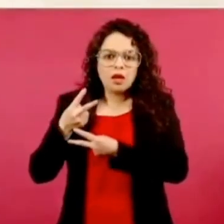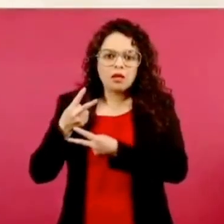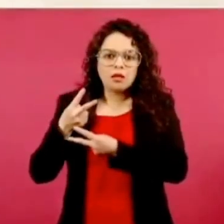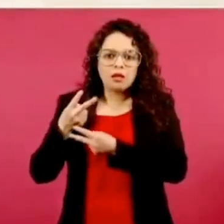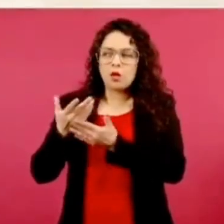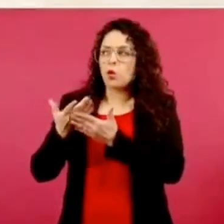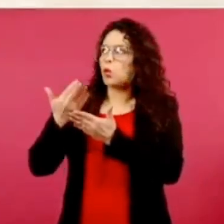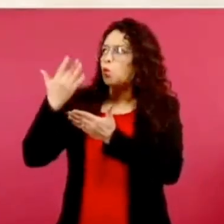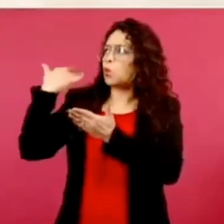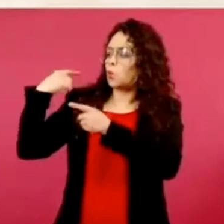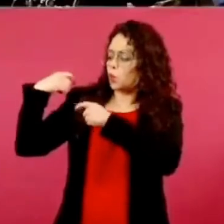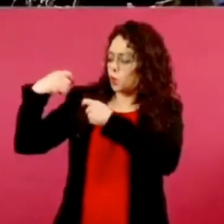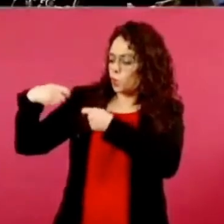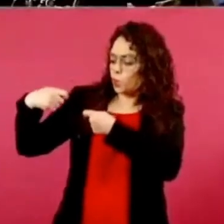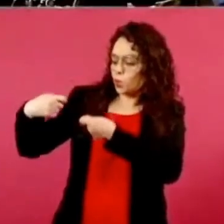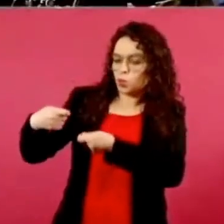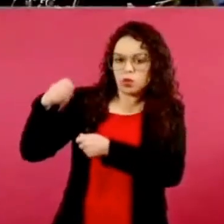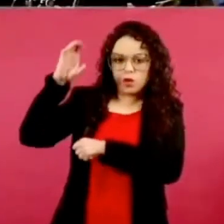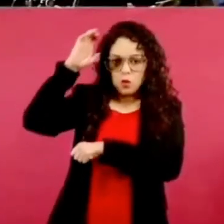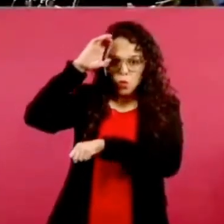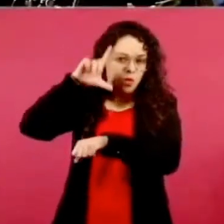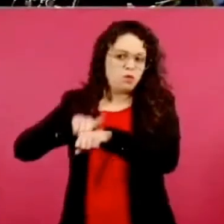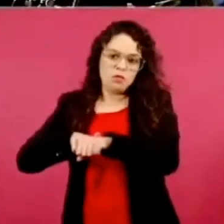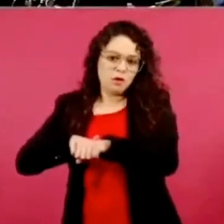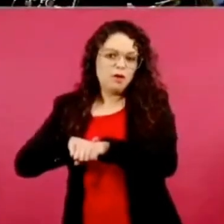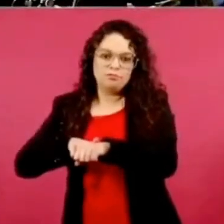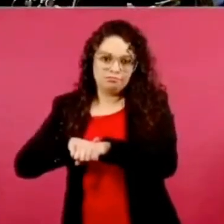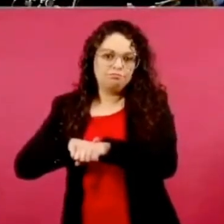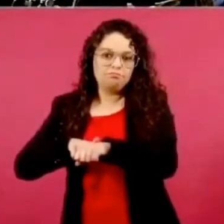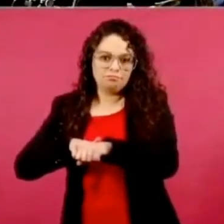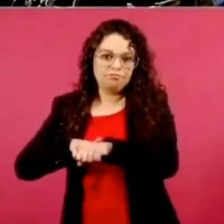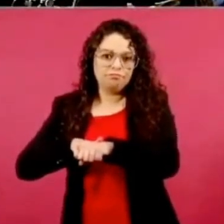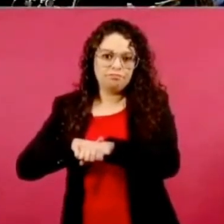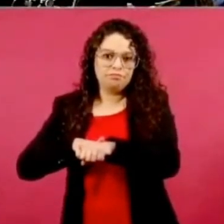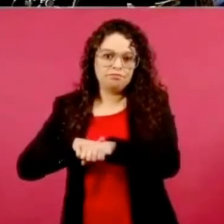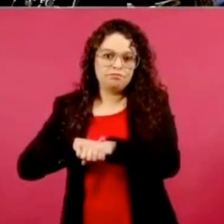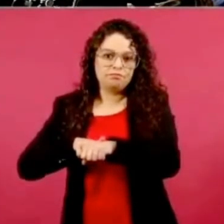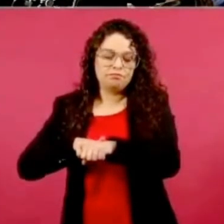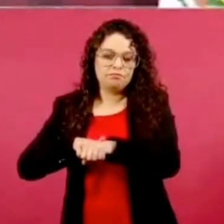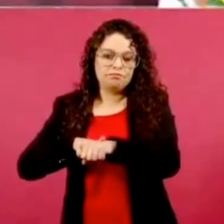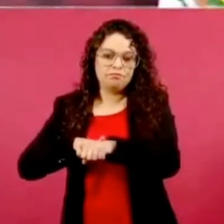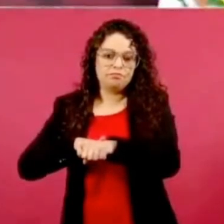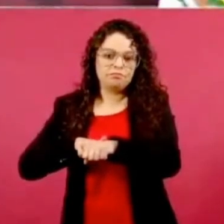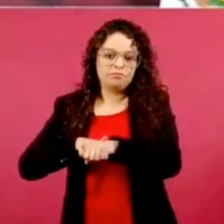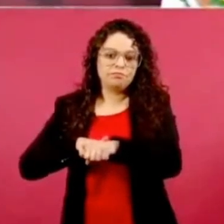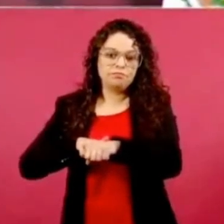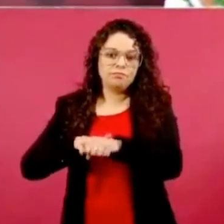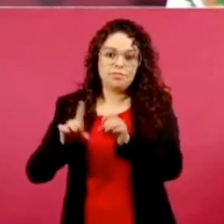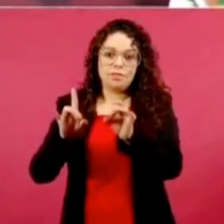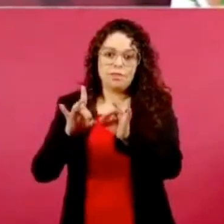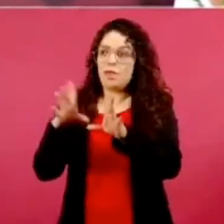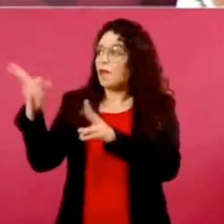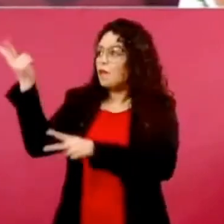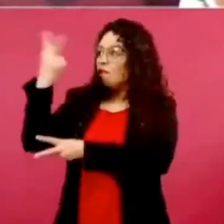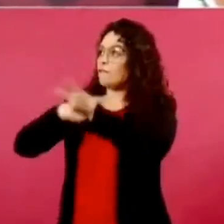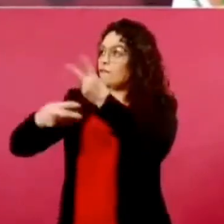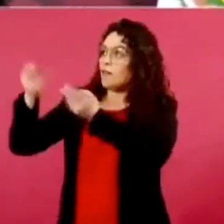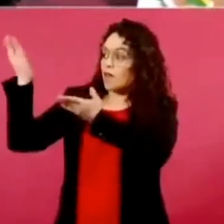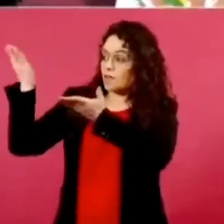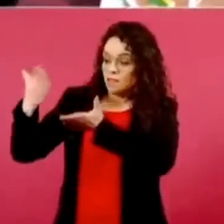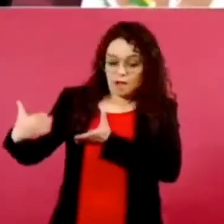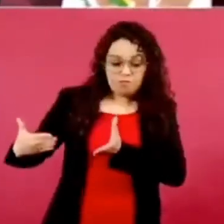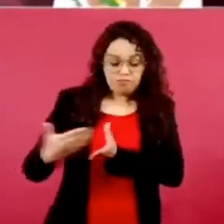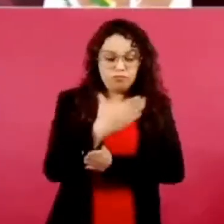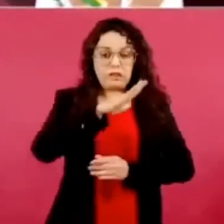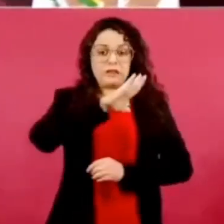Cuando llegaron los europeos, los indígenas se